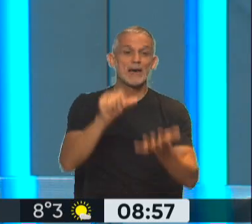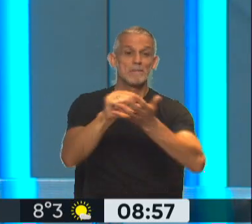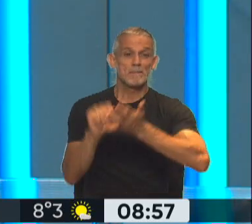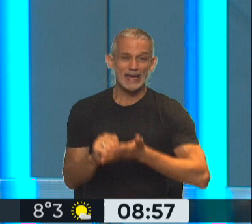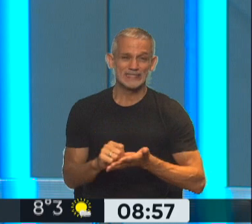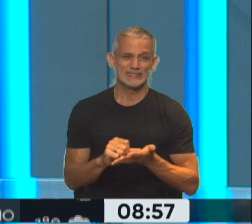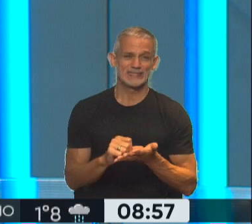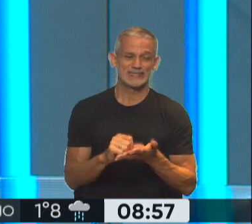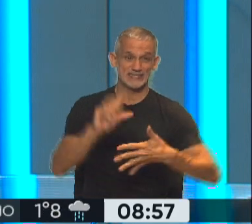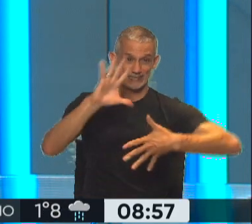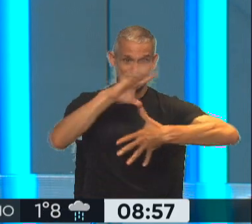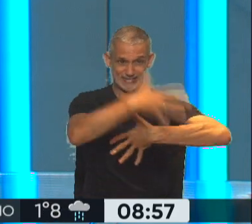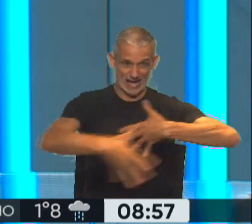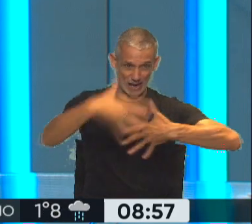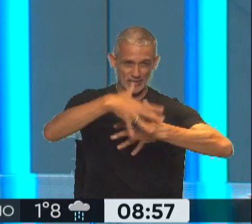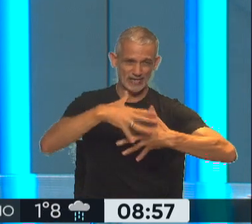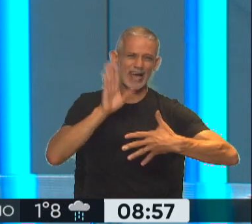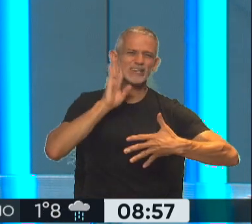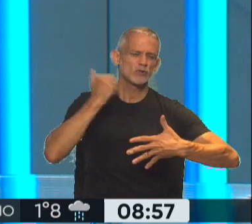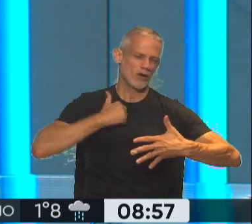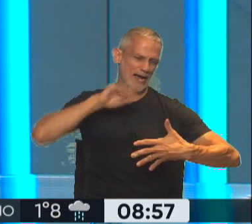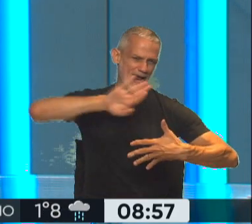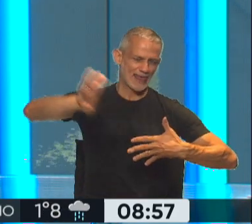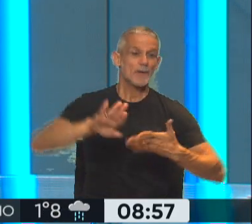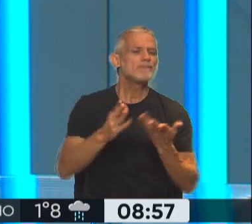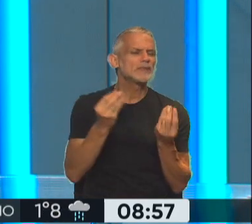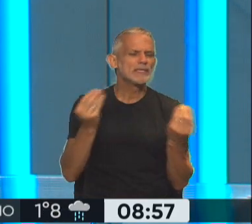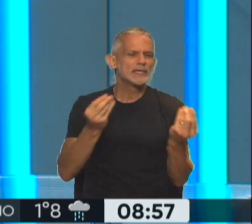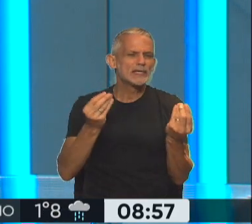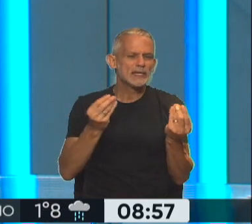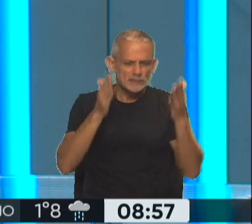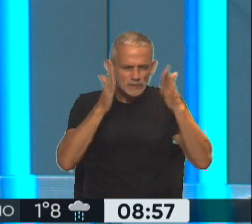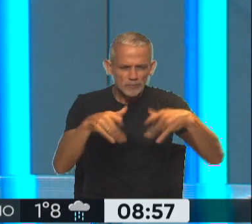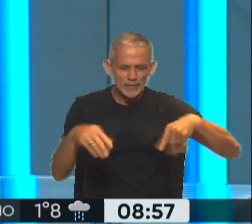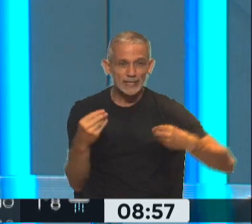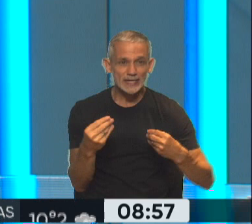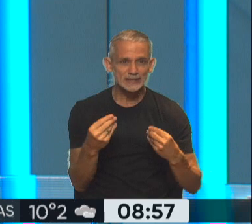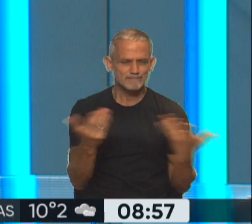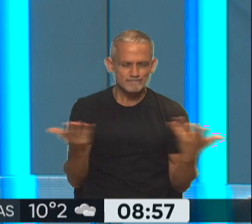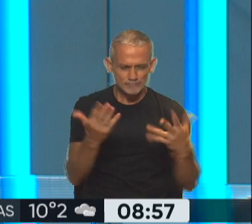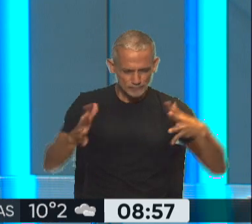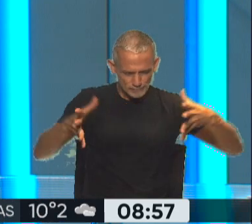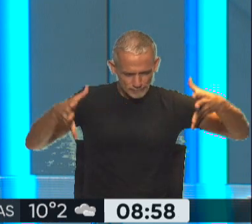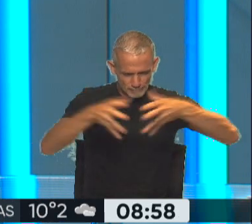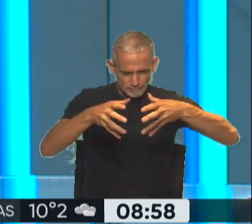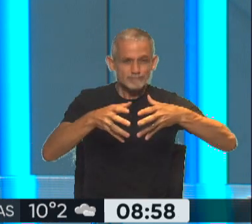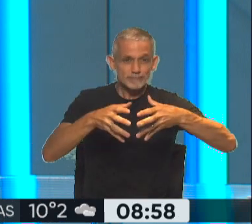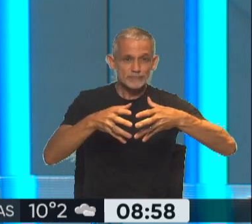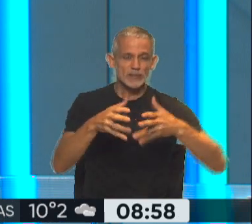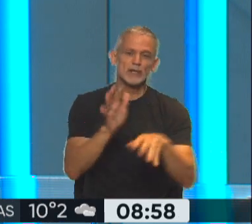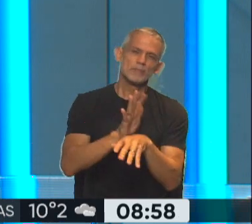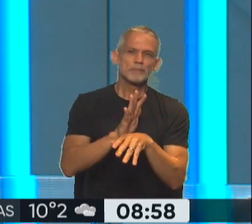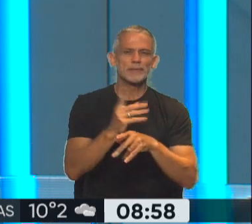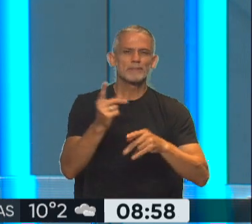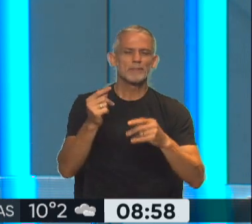que conforman la celac lo que hacen básicamente es cómo decirlo general como la una suerte de tercera economía